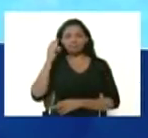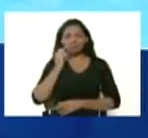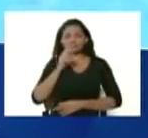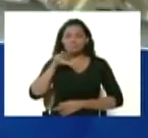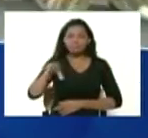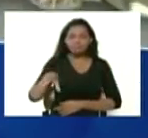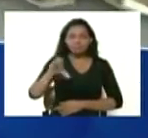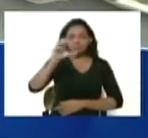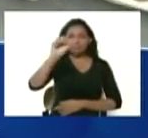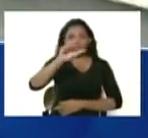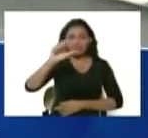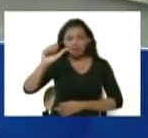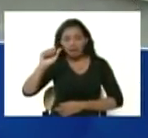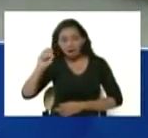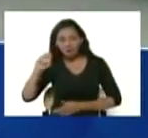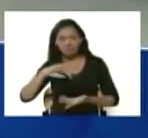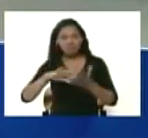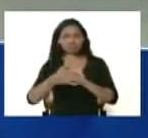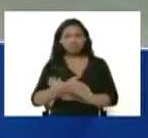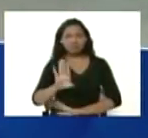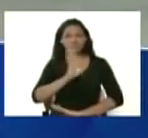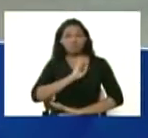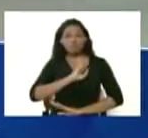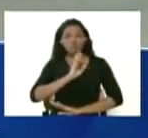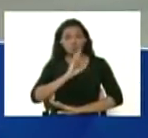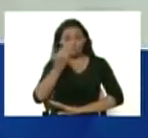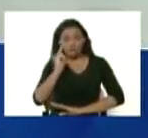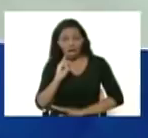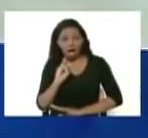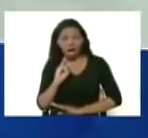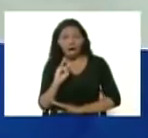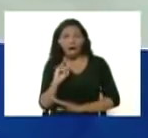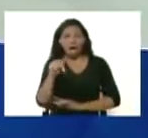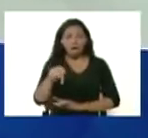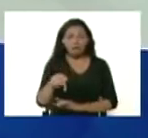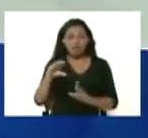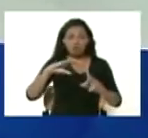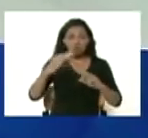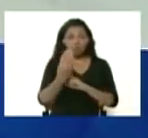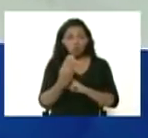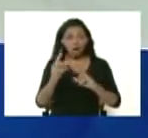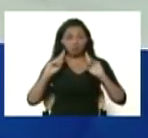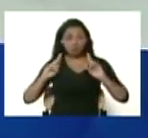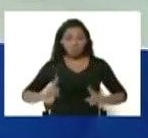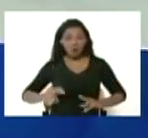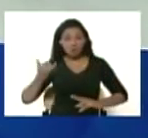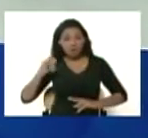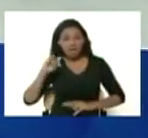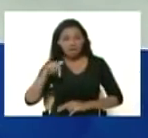del Callao son patrimonio inmaterial y cultural de la humanidad.